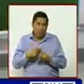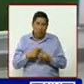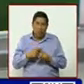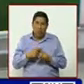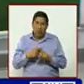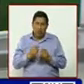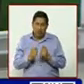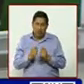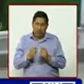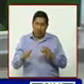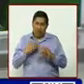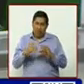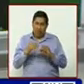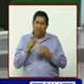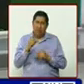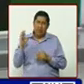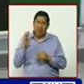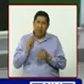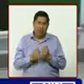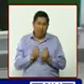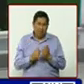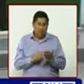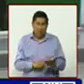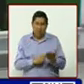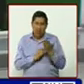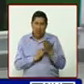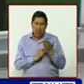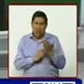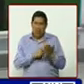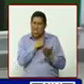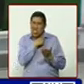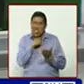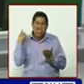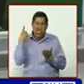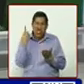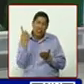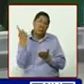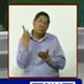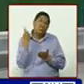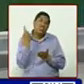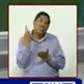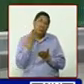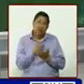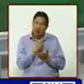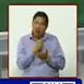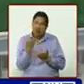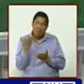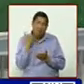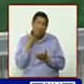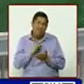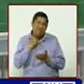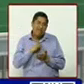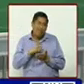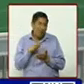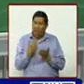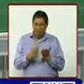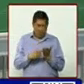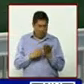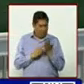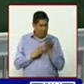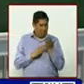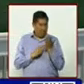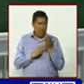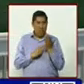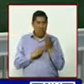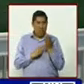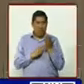100 mensajes. Él no quería leerlos. En algunos me demostraba amenazas de muerte, Uy. Te queda muy grande el equipo, no estás para dirigir The Strongest.